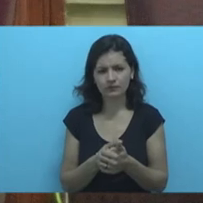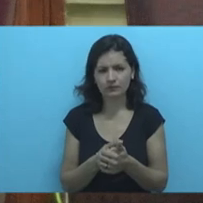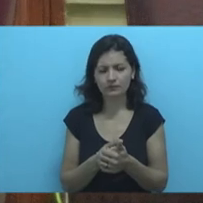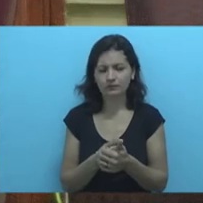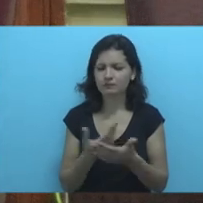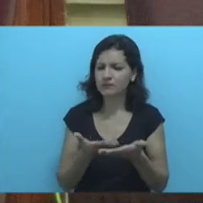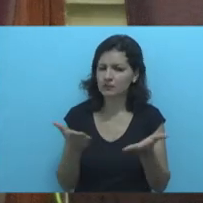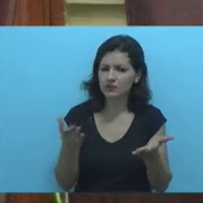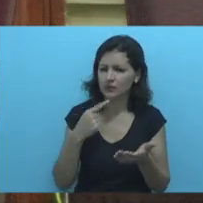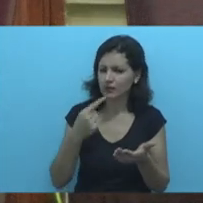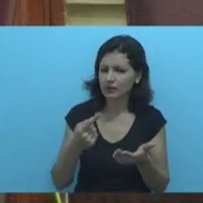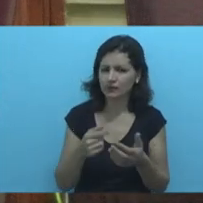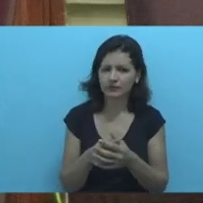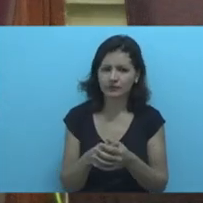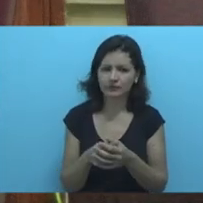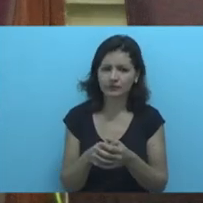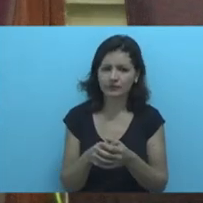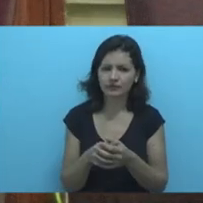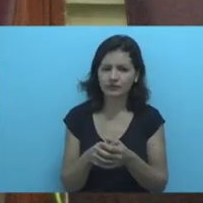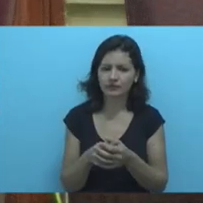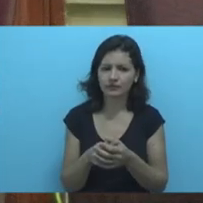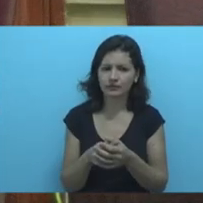la oportunidad para decir